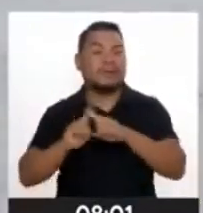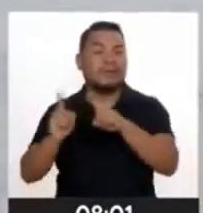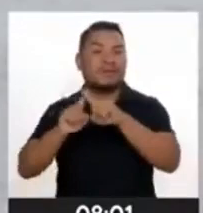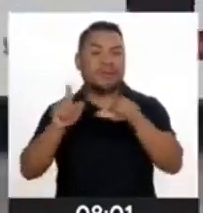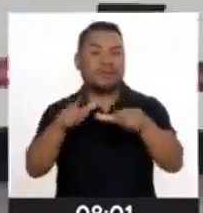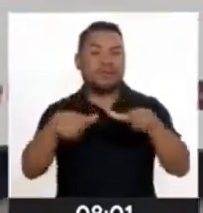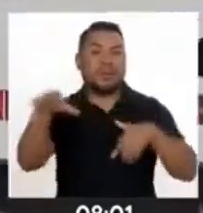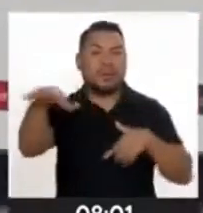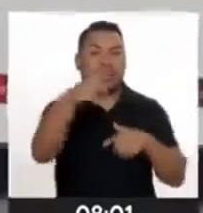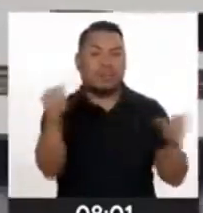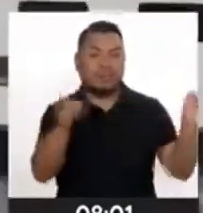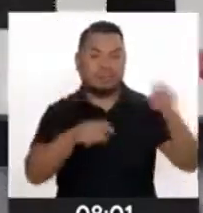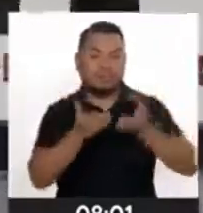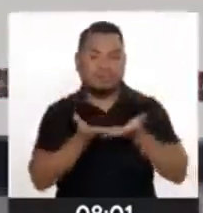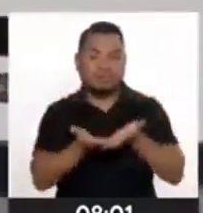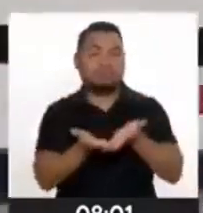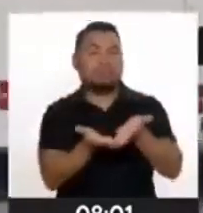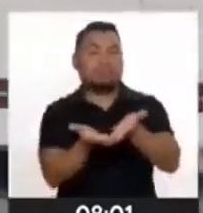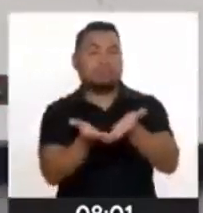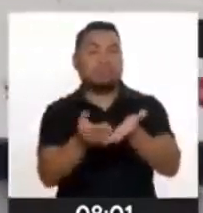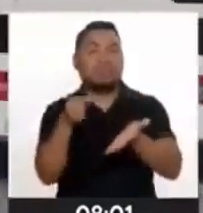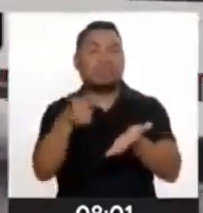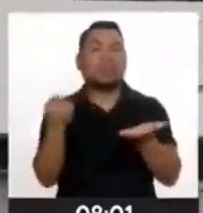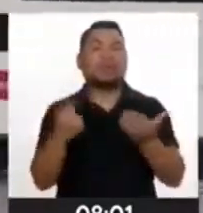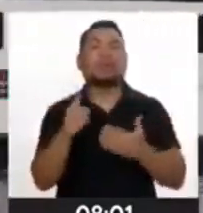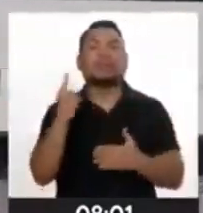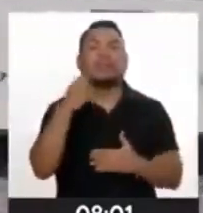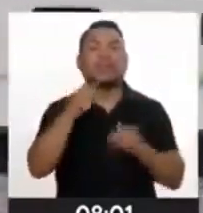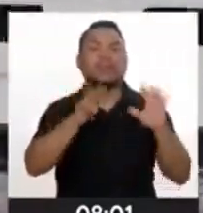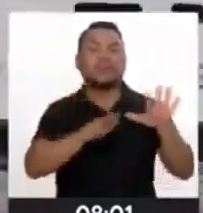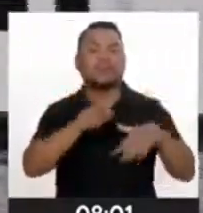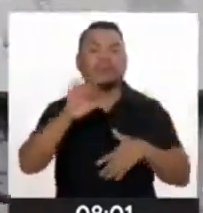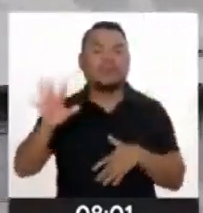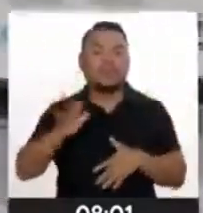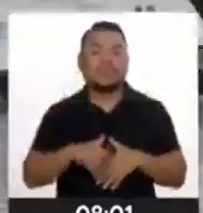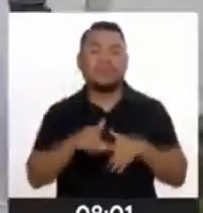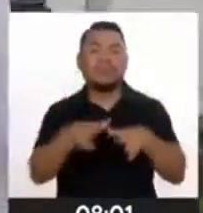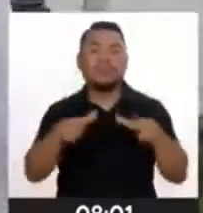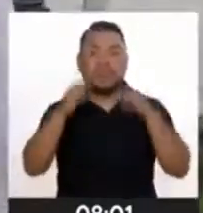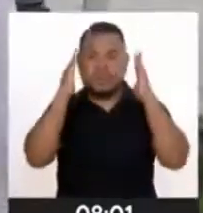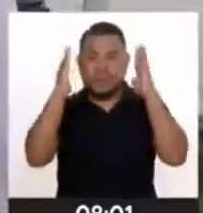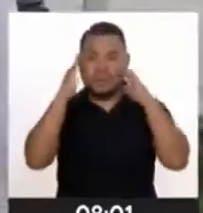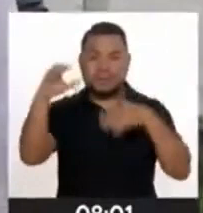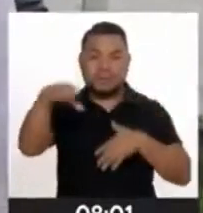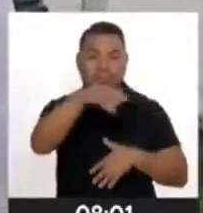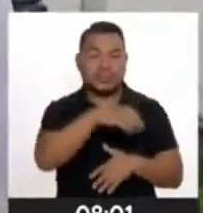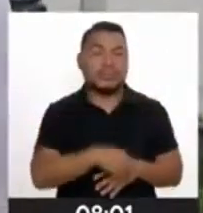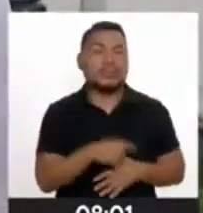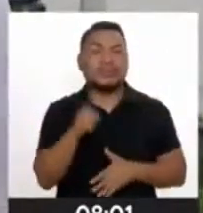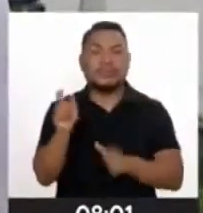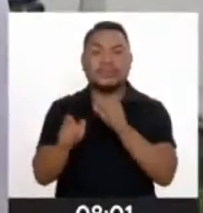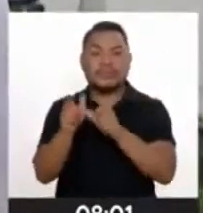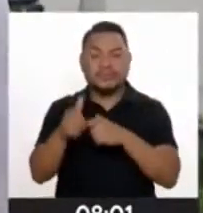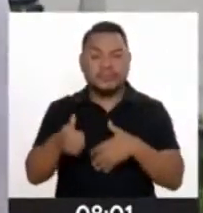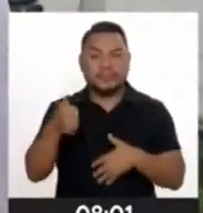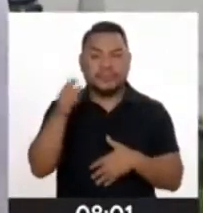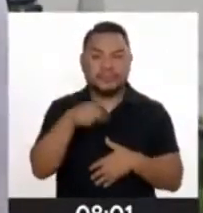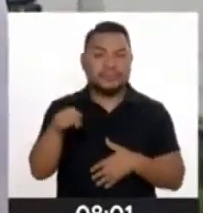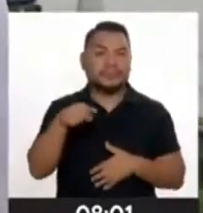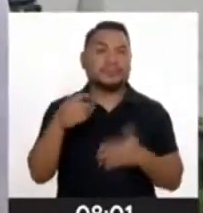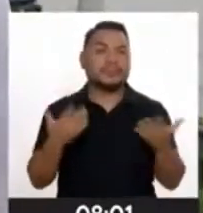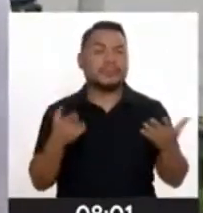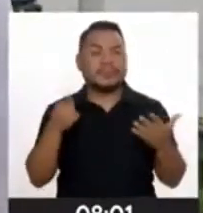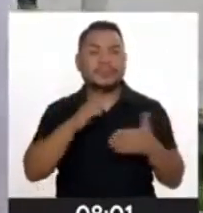partieron desde la estación naval Manuel Clavero a los primeros 85 puntos de atención. Son personas, funcionarios, que